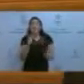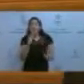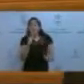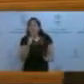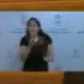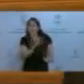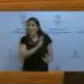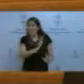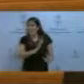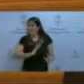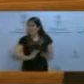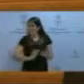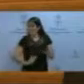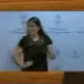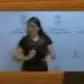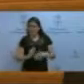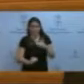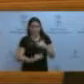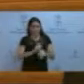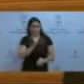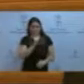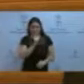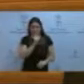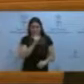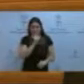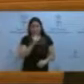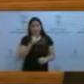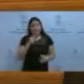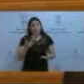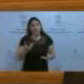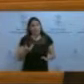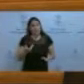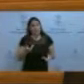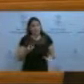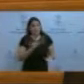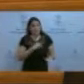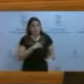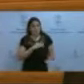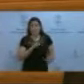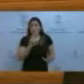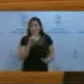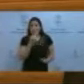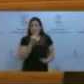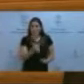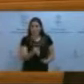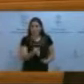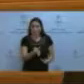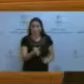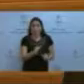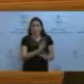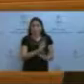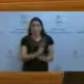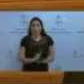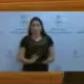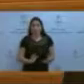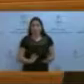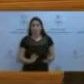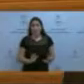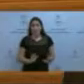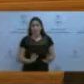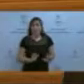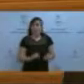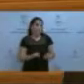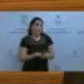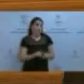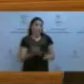hacer en su mayoría. Y, por lo tanto, lamento decir que no va a estar en condiciones de asegurar, al igual que no lo